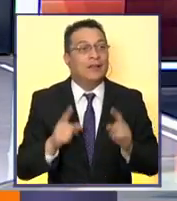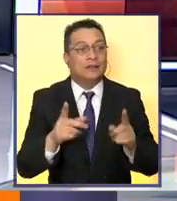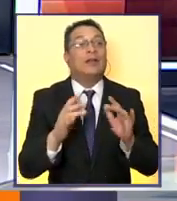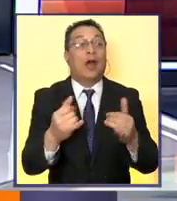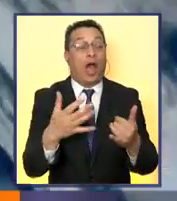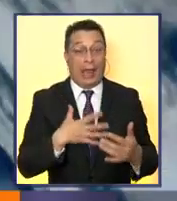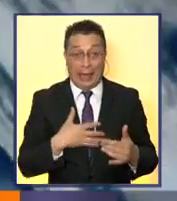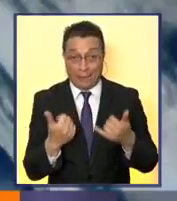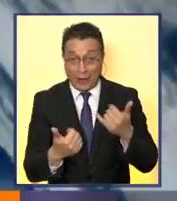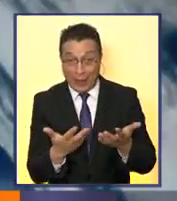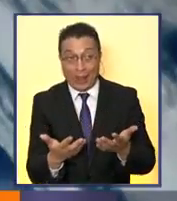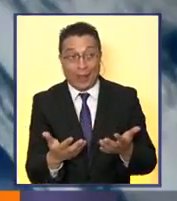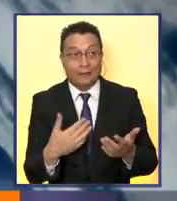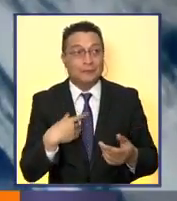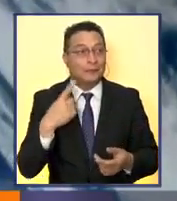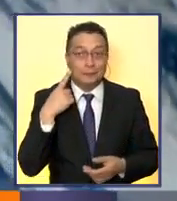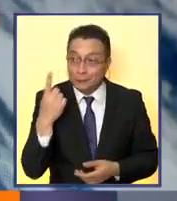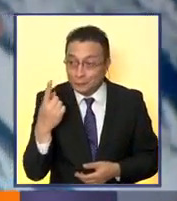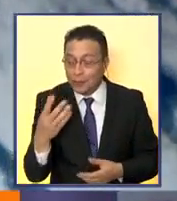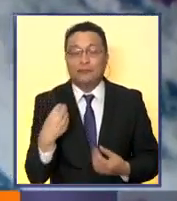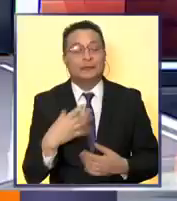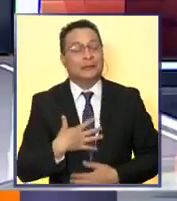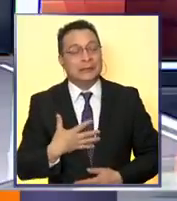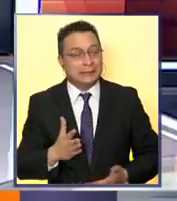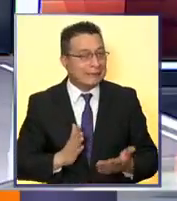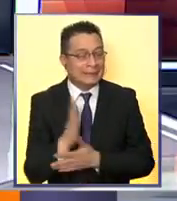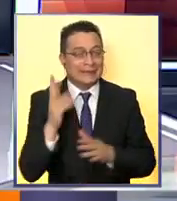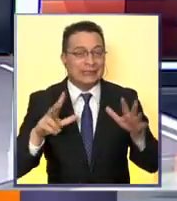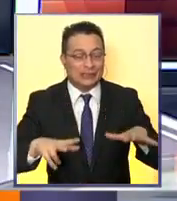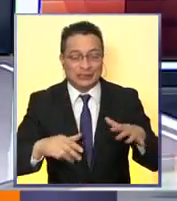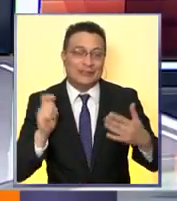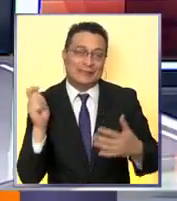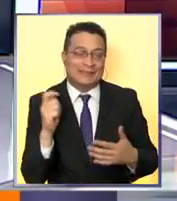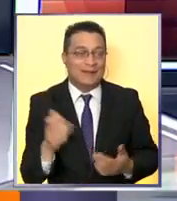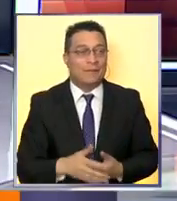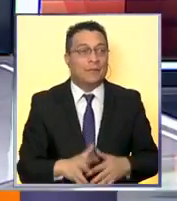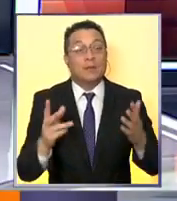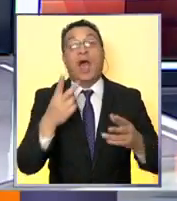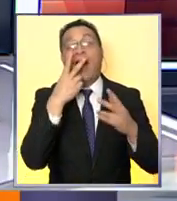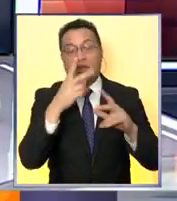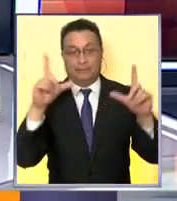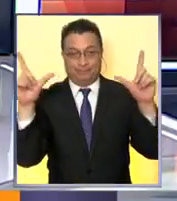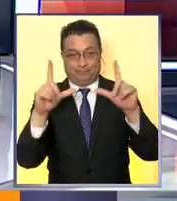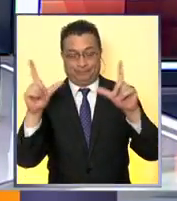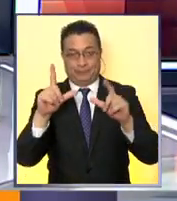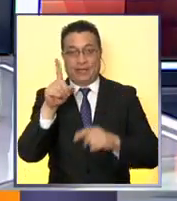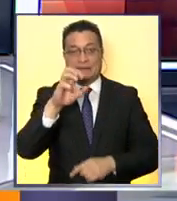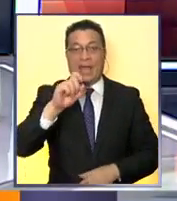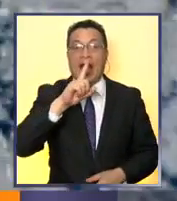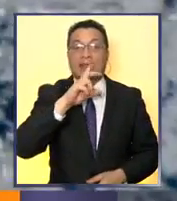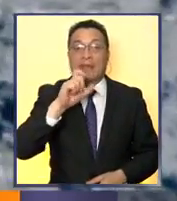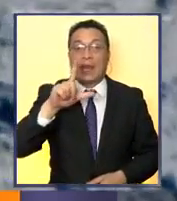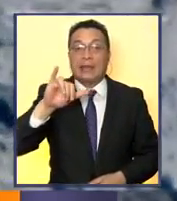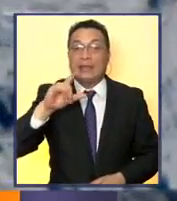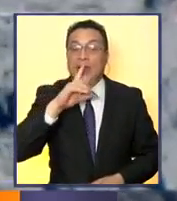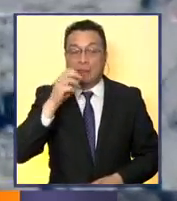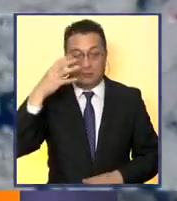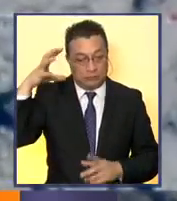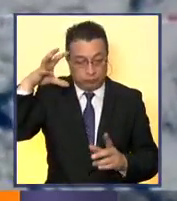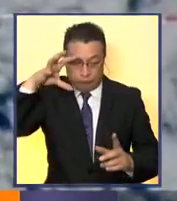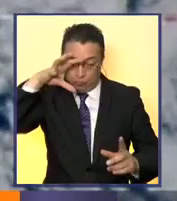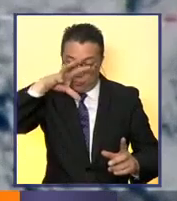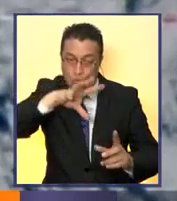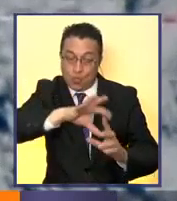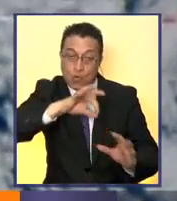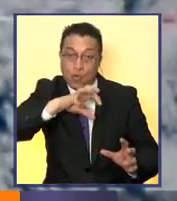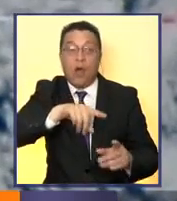bailar? Sí, con la nota ya me dieron ganas de que comience el 18. Vamos a ver la imagen de satélite, esta es la última imagen y, bueno, como tú dices, las condiciones